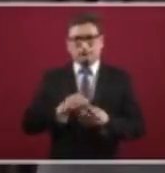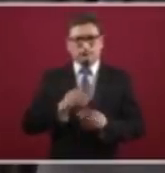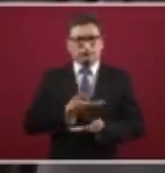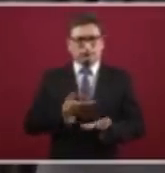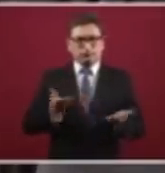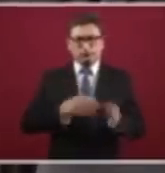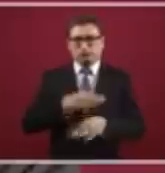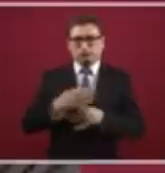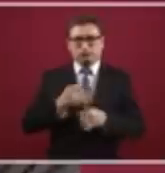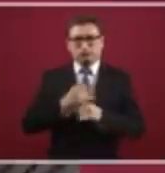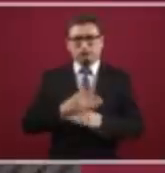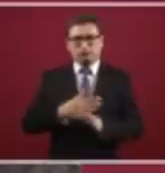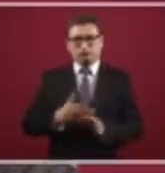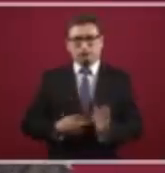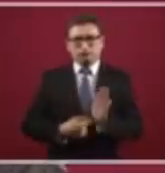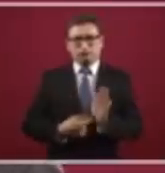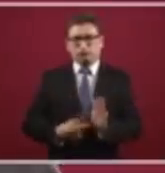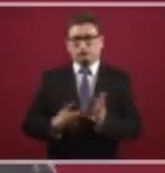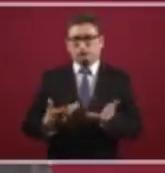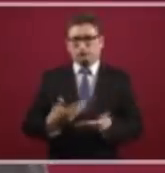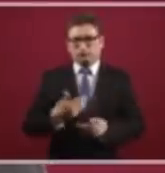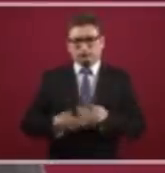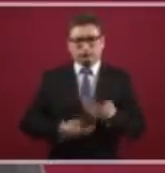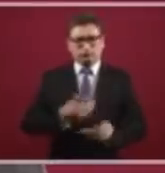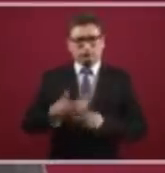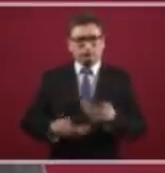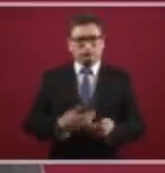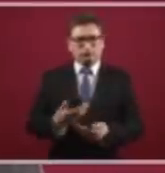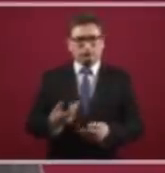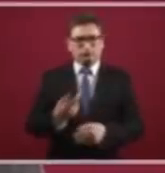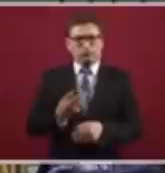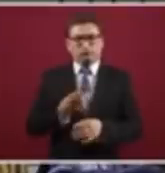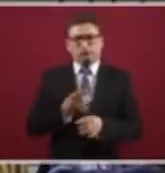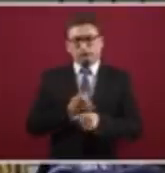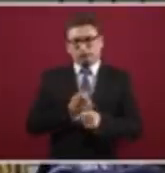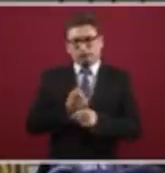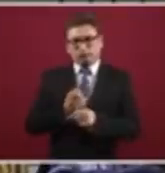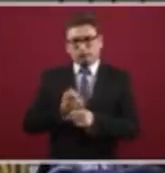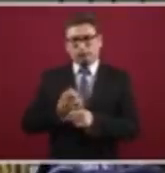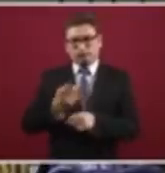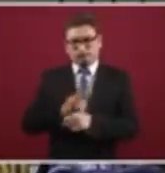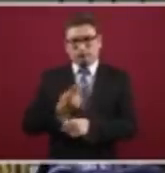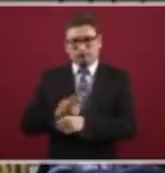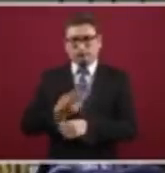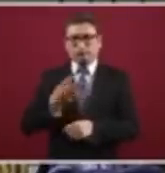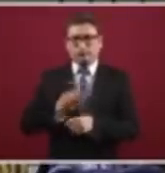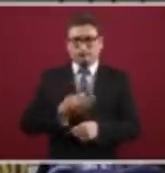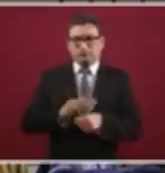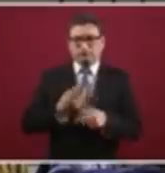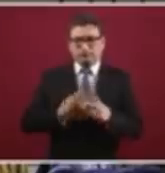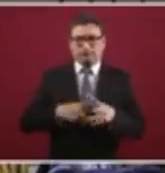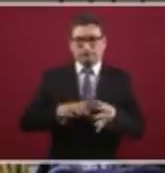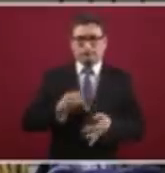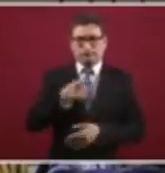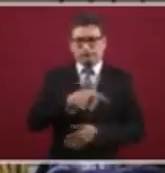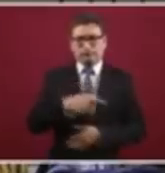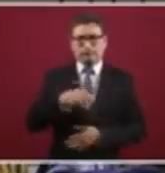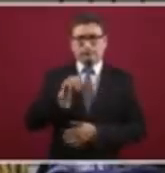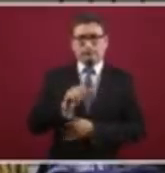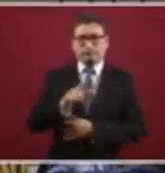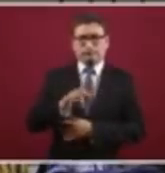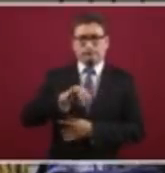sobre cómo va este proceso de investigación entonces vamos a empezar con alejandra